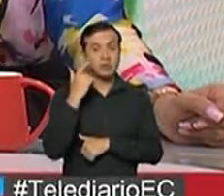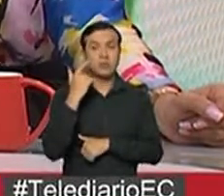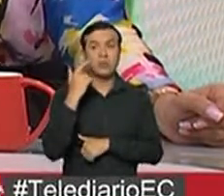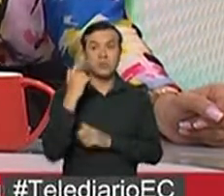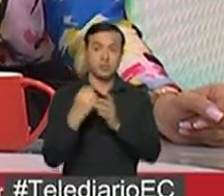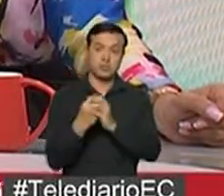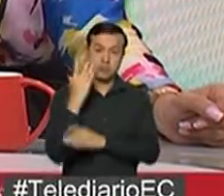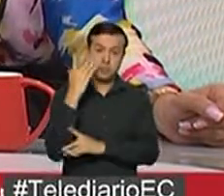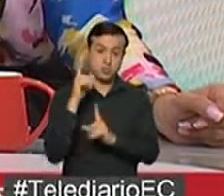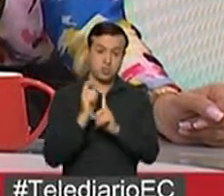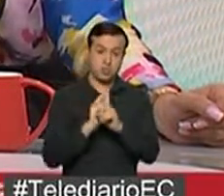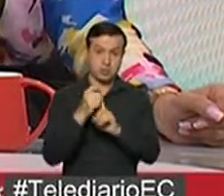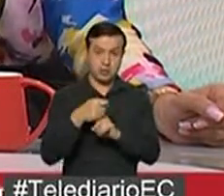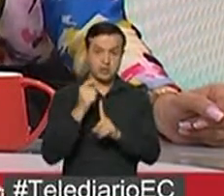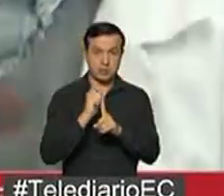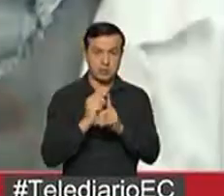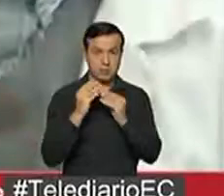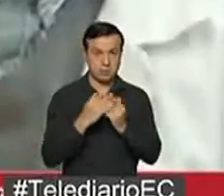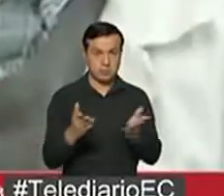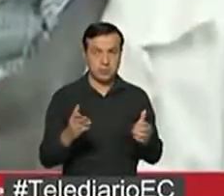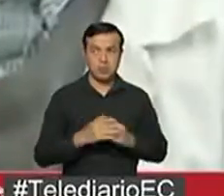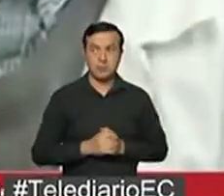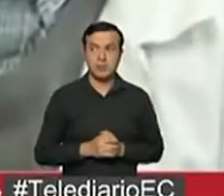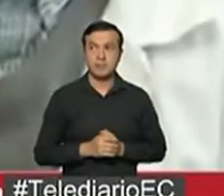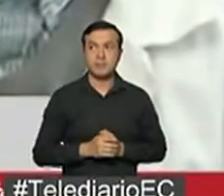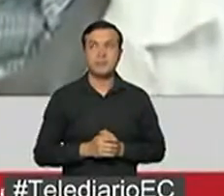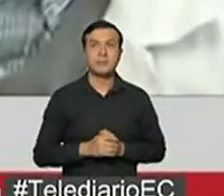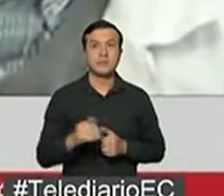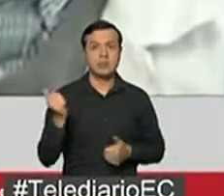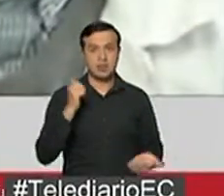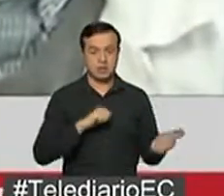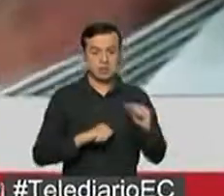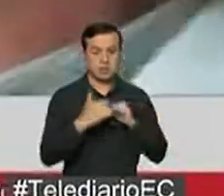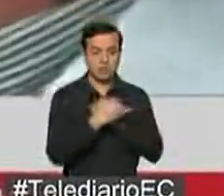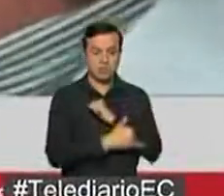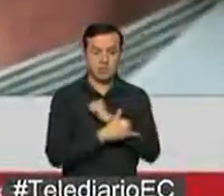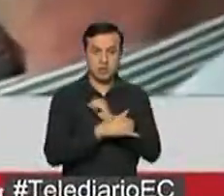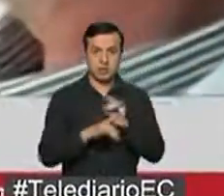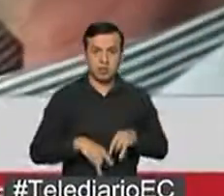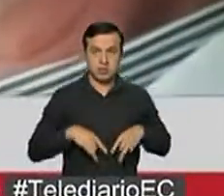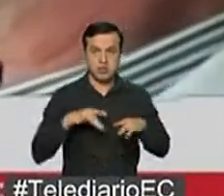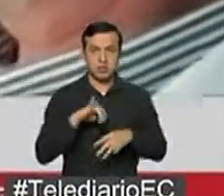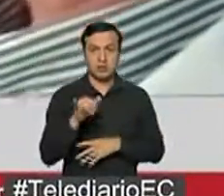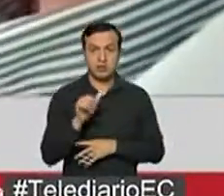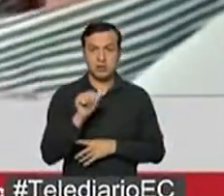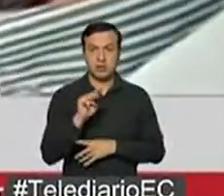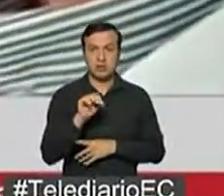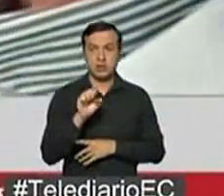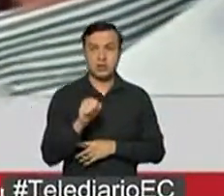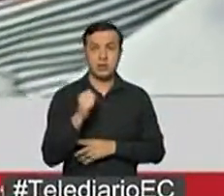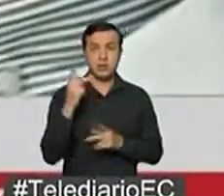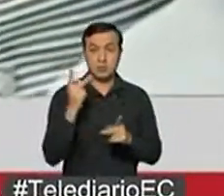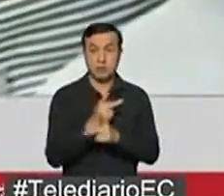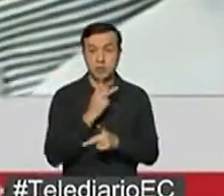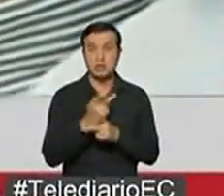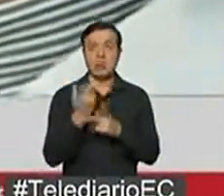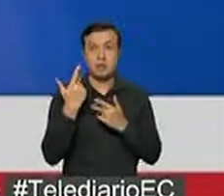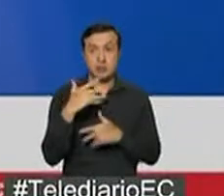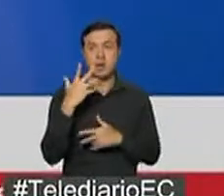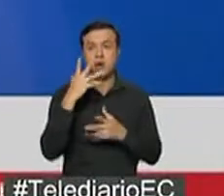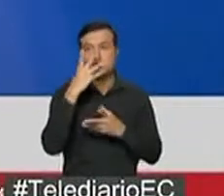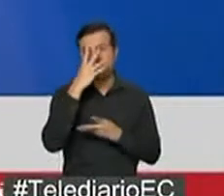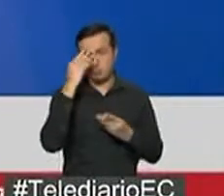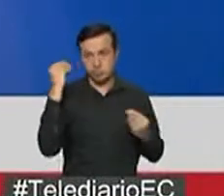plantaciones bananeras según el científico australiano james de él el mortal fusarium ya tiene cura